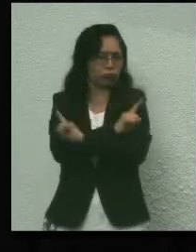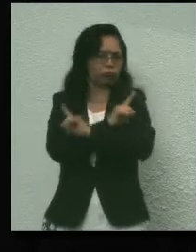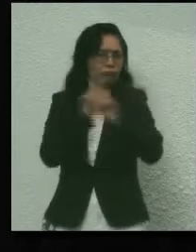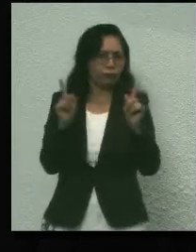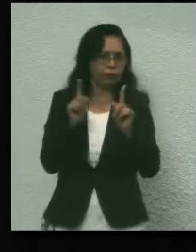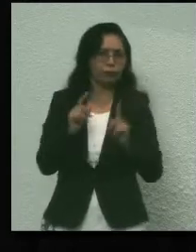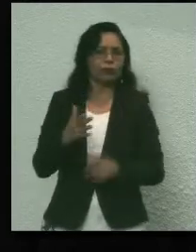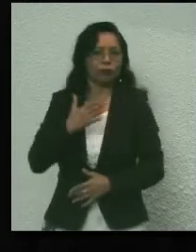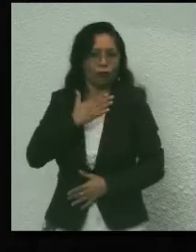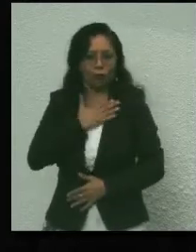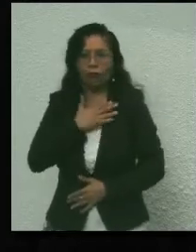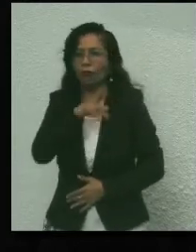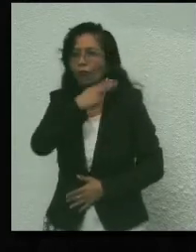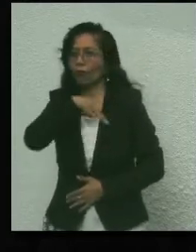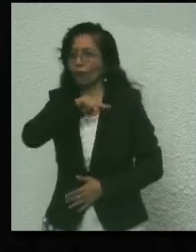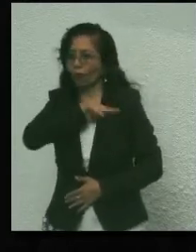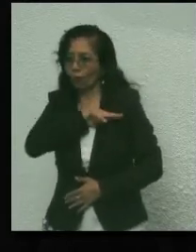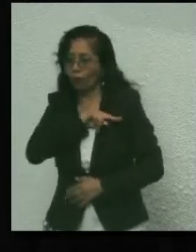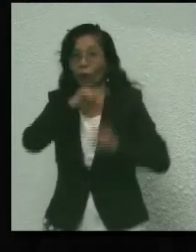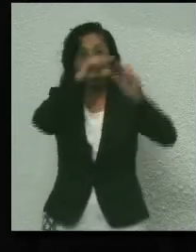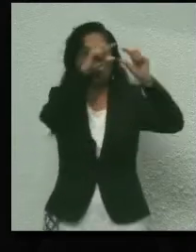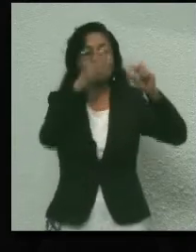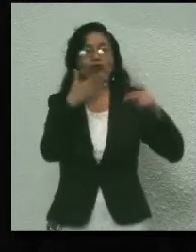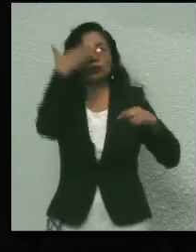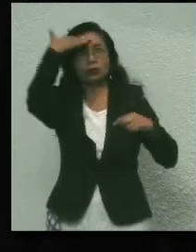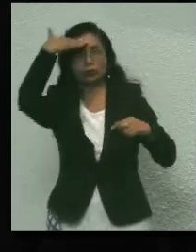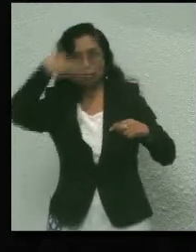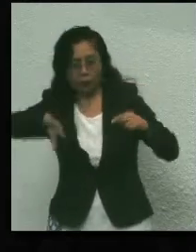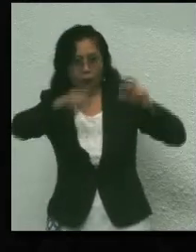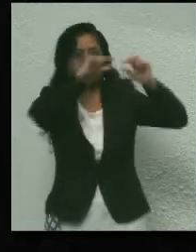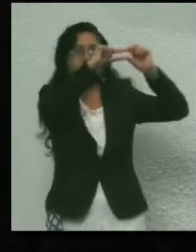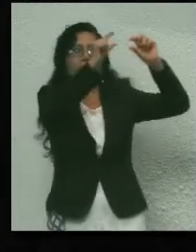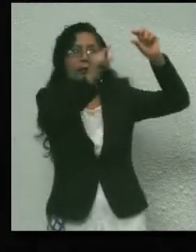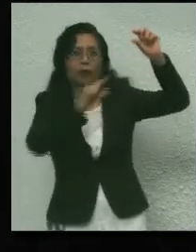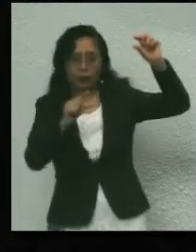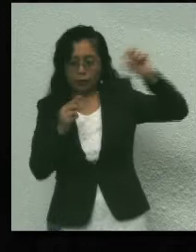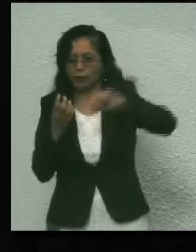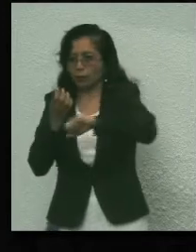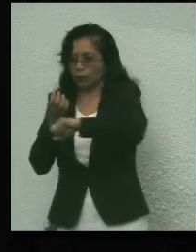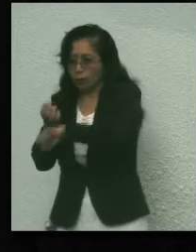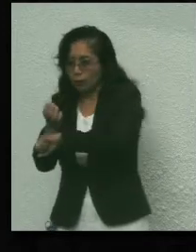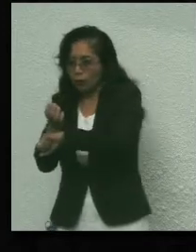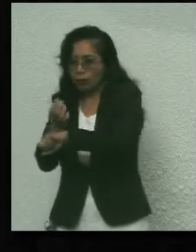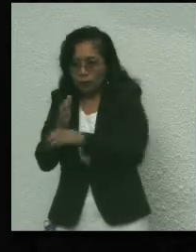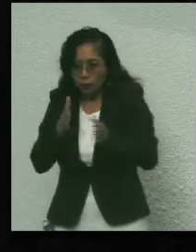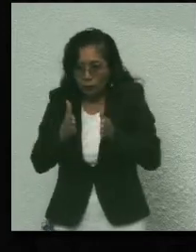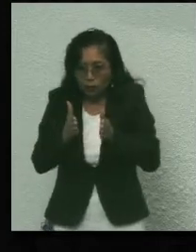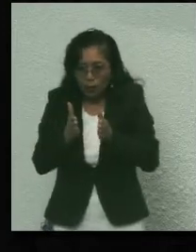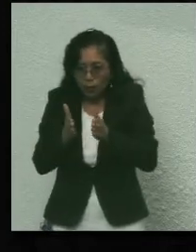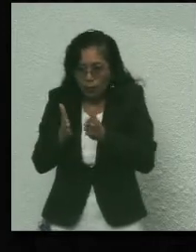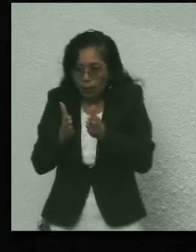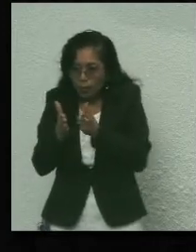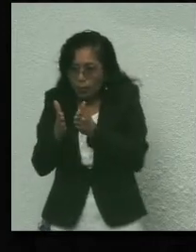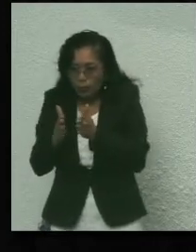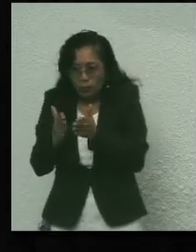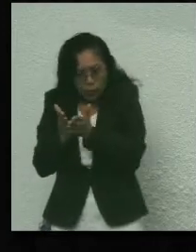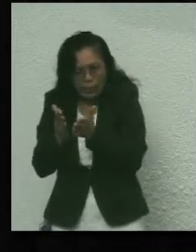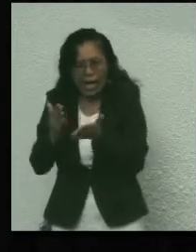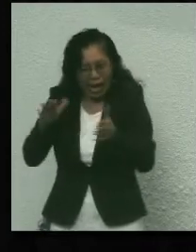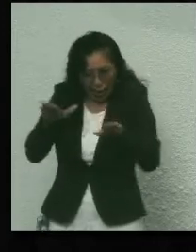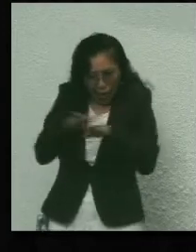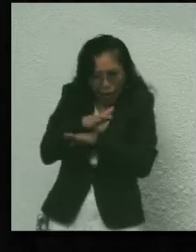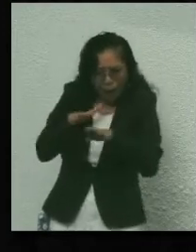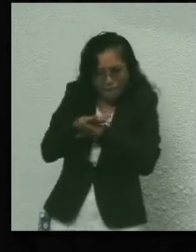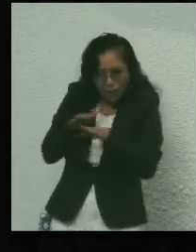Estamos convencidos que el país y el Estado deben de consolidar el rumbo, pero con unidad social y con el diálogo